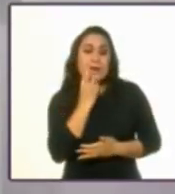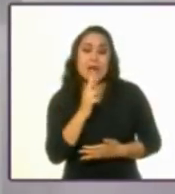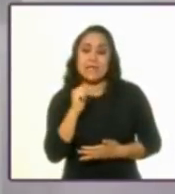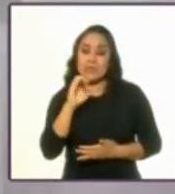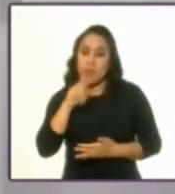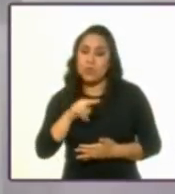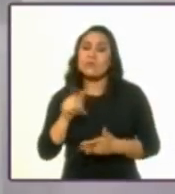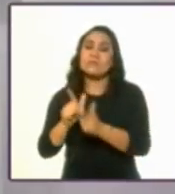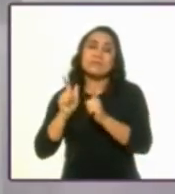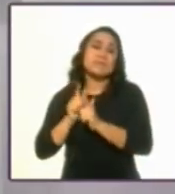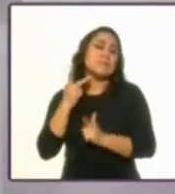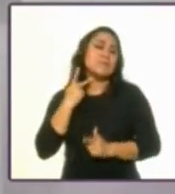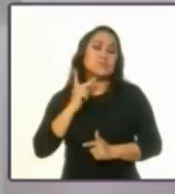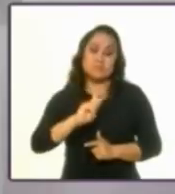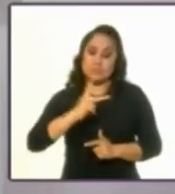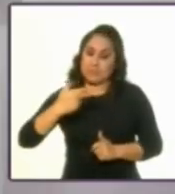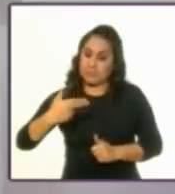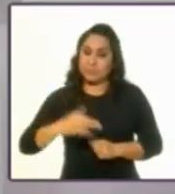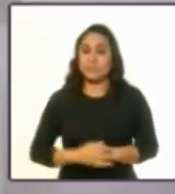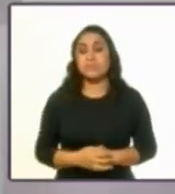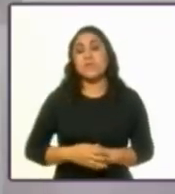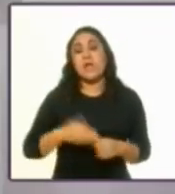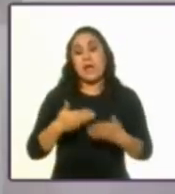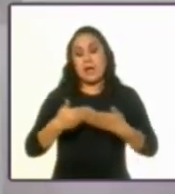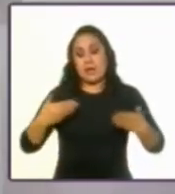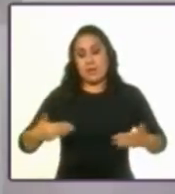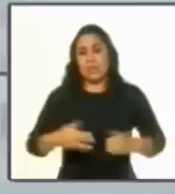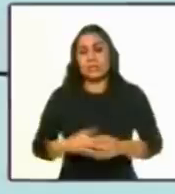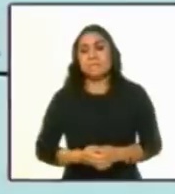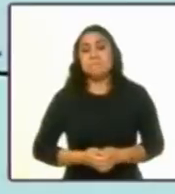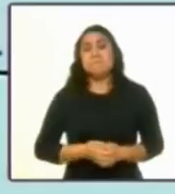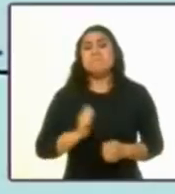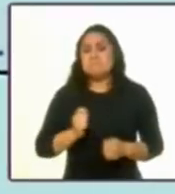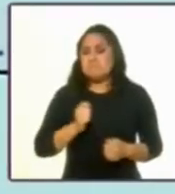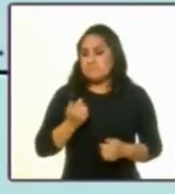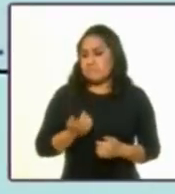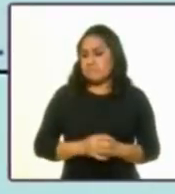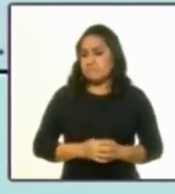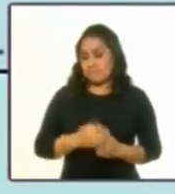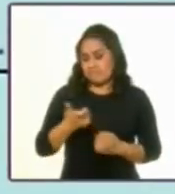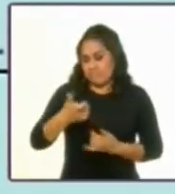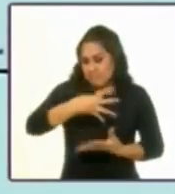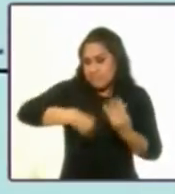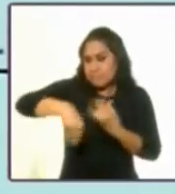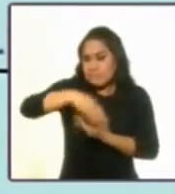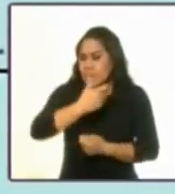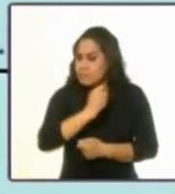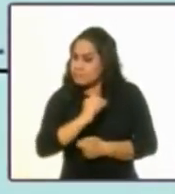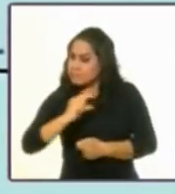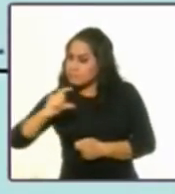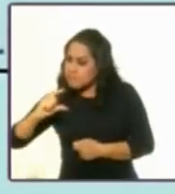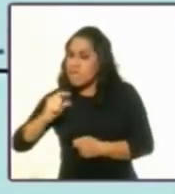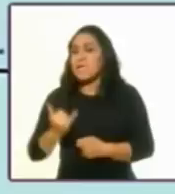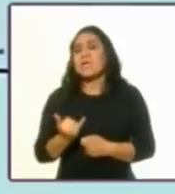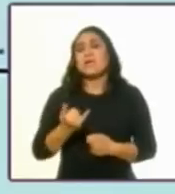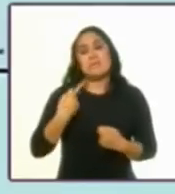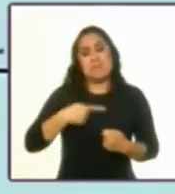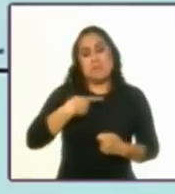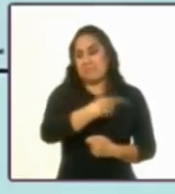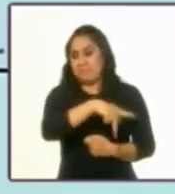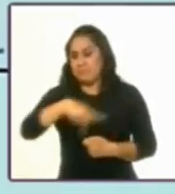tiene la voz y en cuanto al desafío económico y el desarrollo social